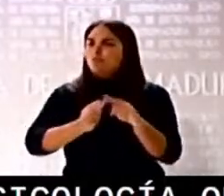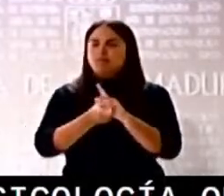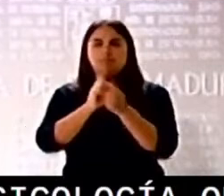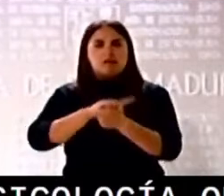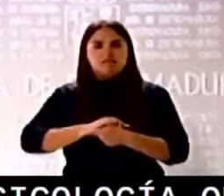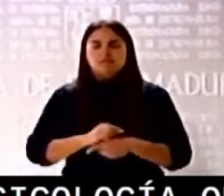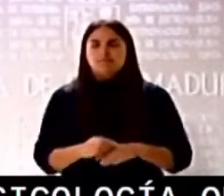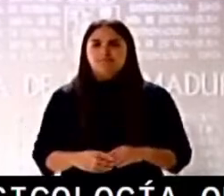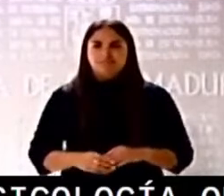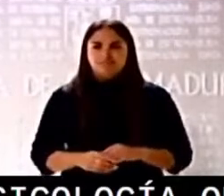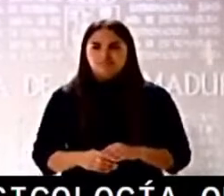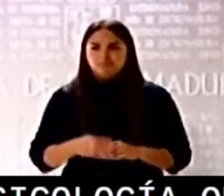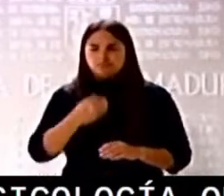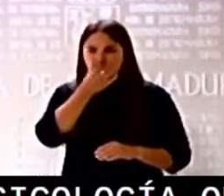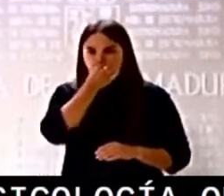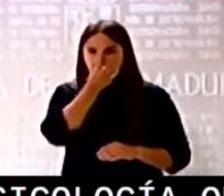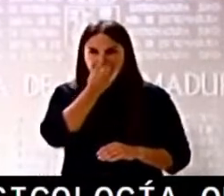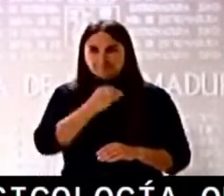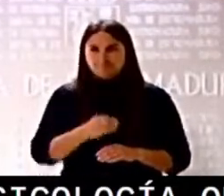denomina.